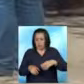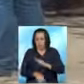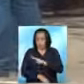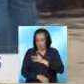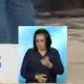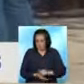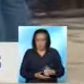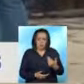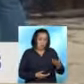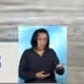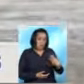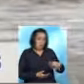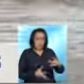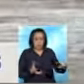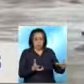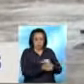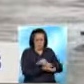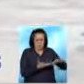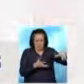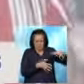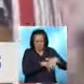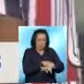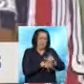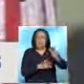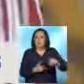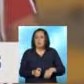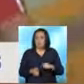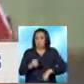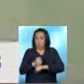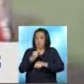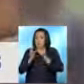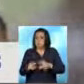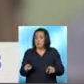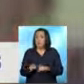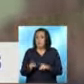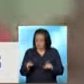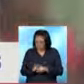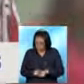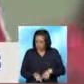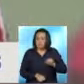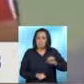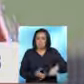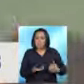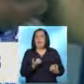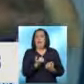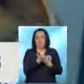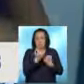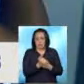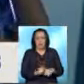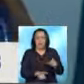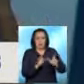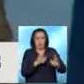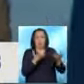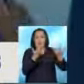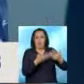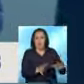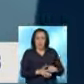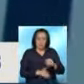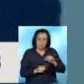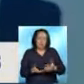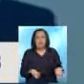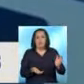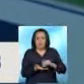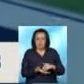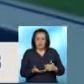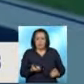Ante los terribles desastres naturales que golpean al país, los futbolistas también se ponen de pie para ayudar a los damnificados y devolverles el apoyo y el